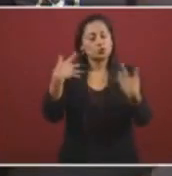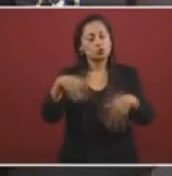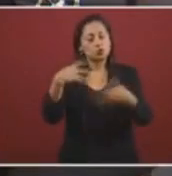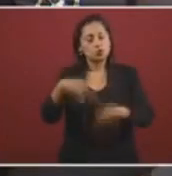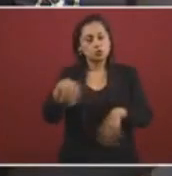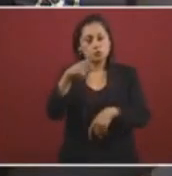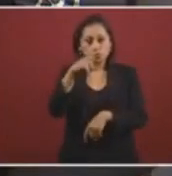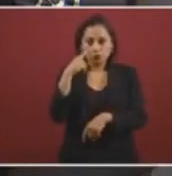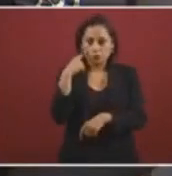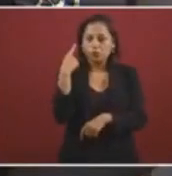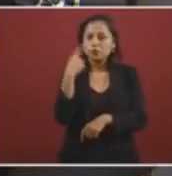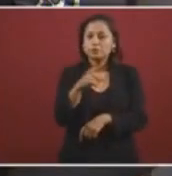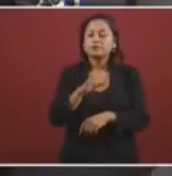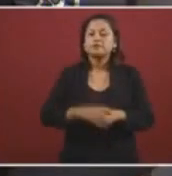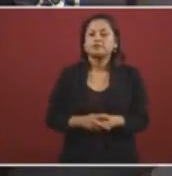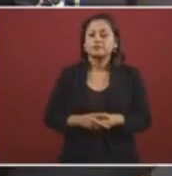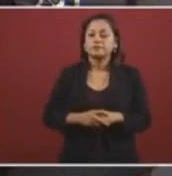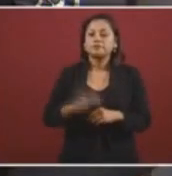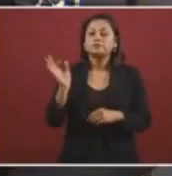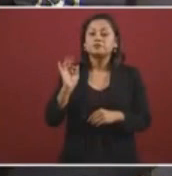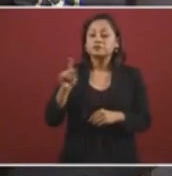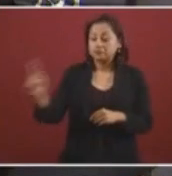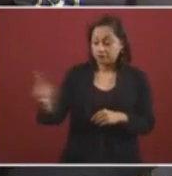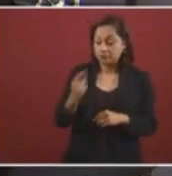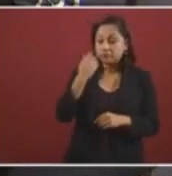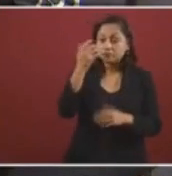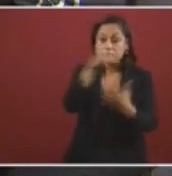alguien pasa y la lee.